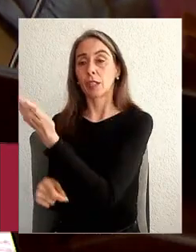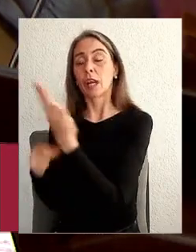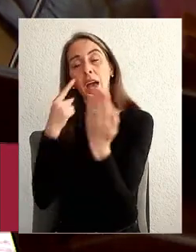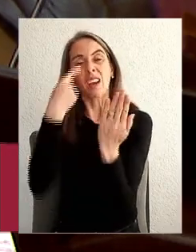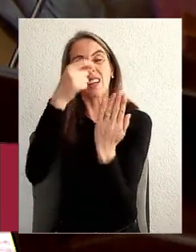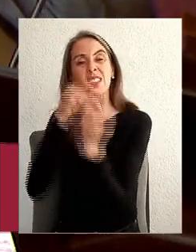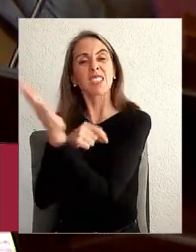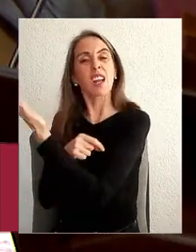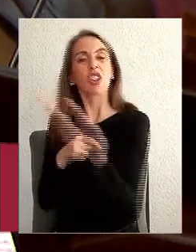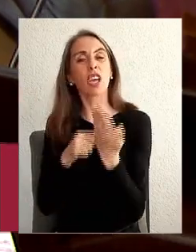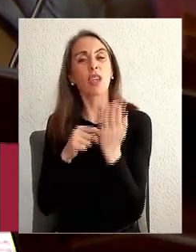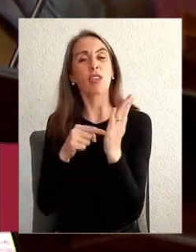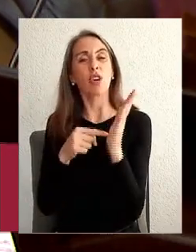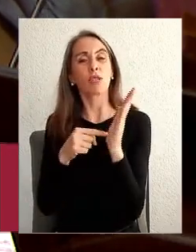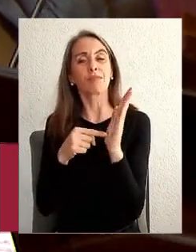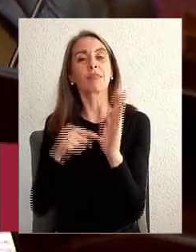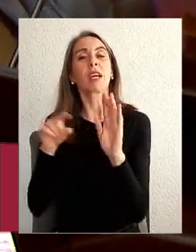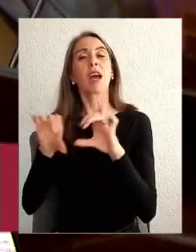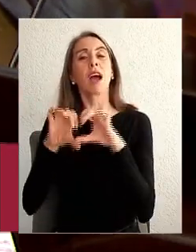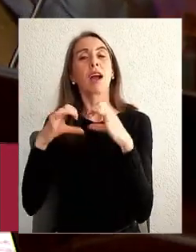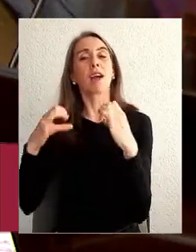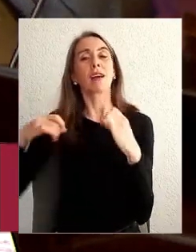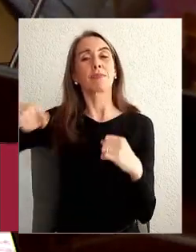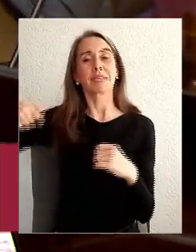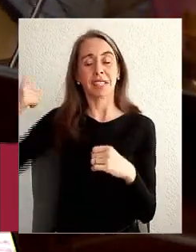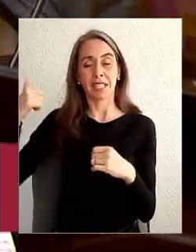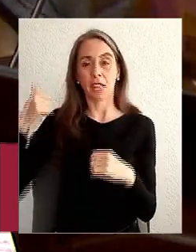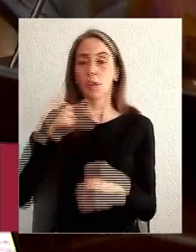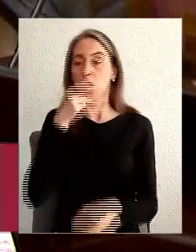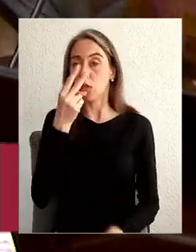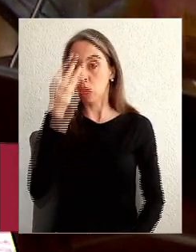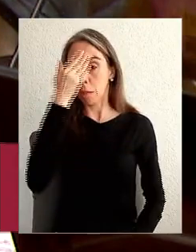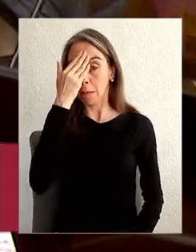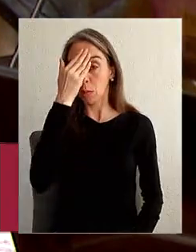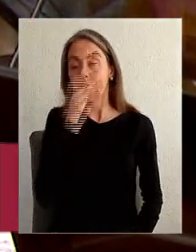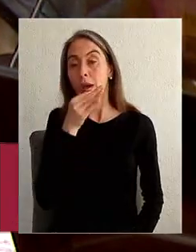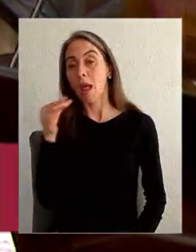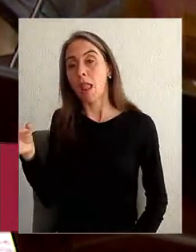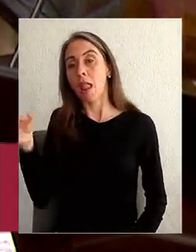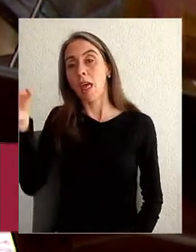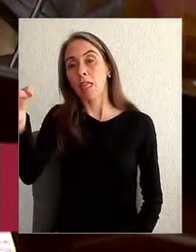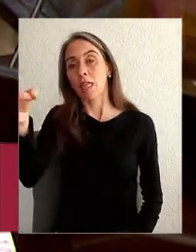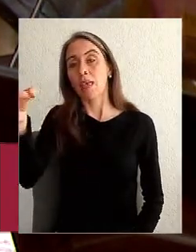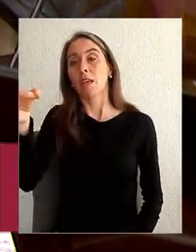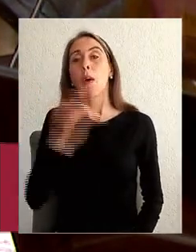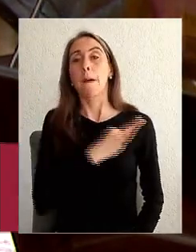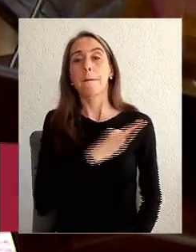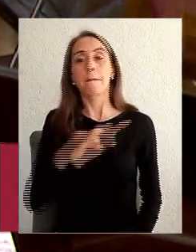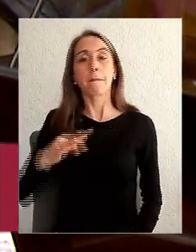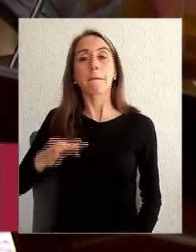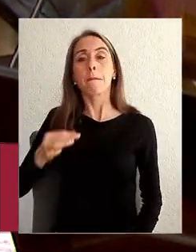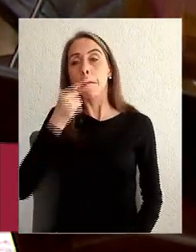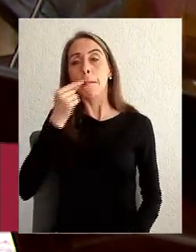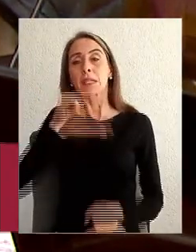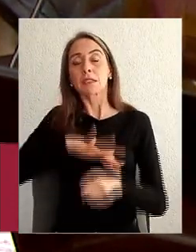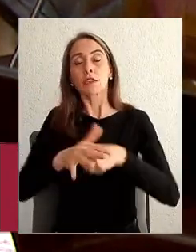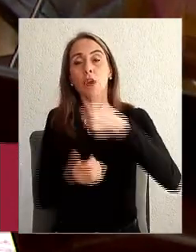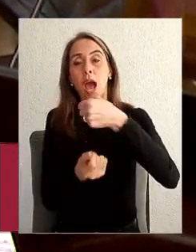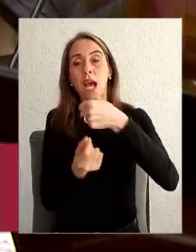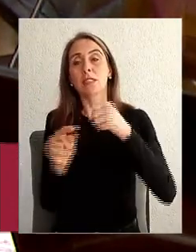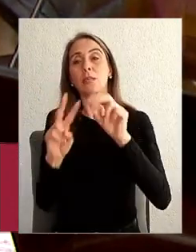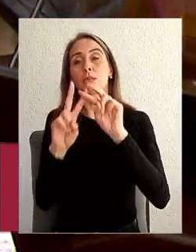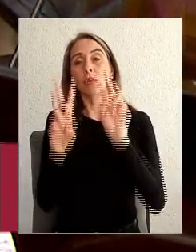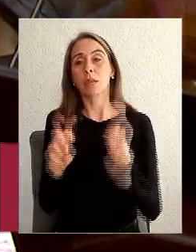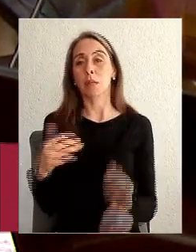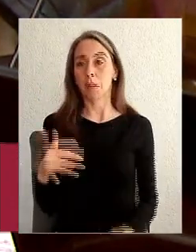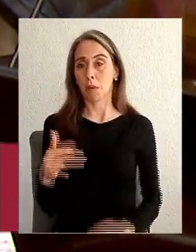expresar dos preocupaciones y quisiera expresárselas al señor ministro de Hacienda porque me parece particularmente importante. Entonces, quisiera